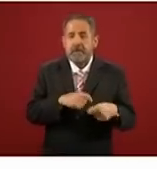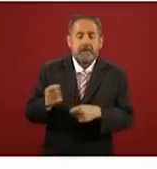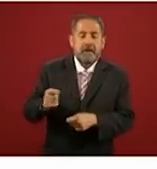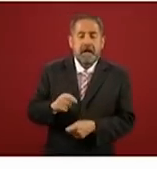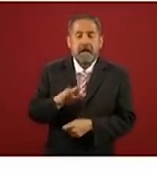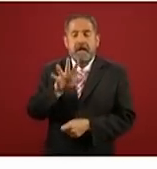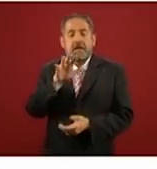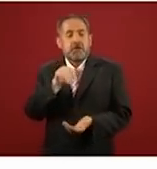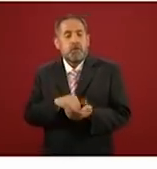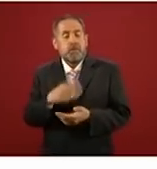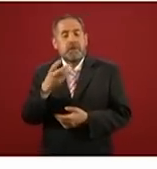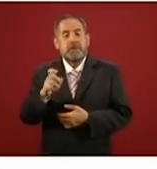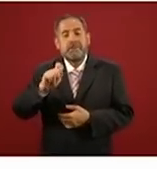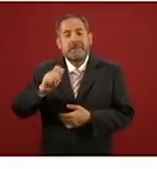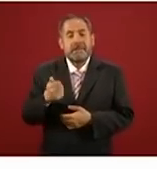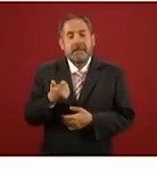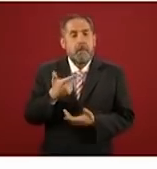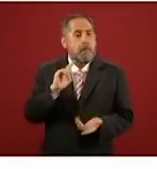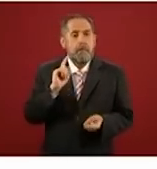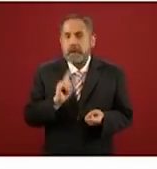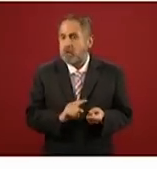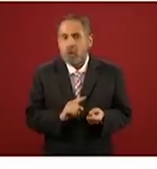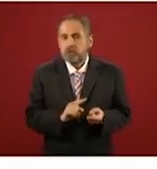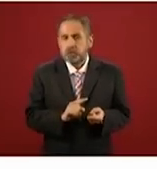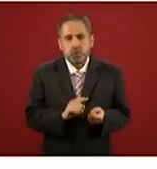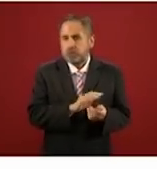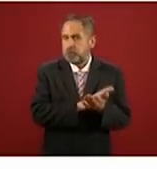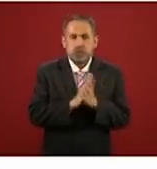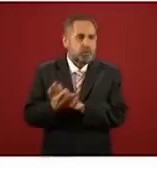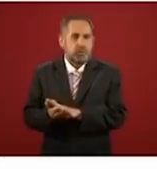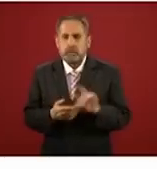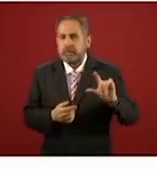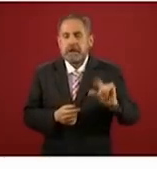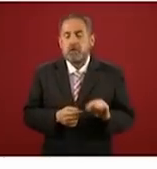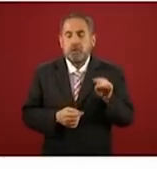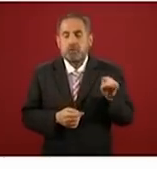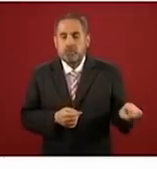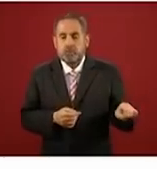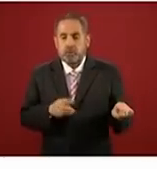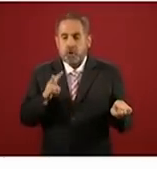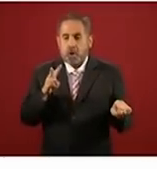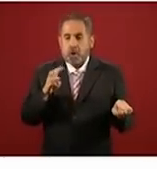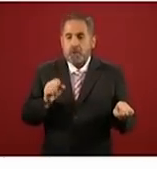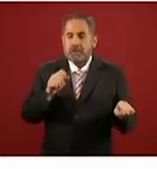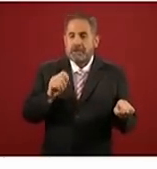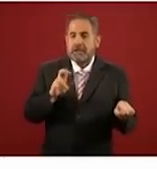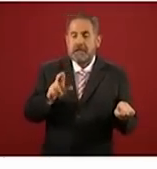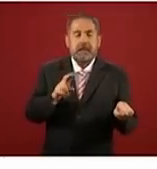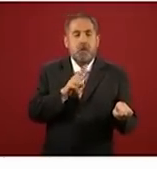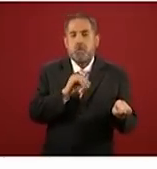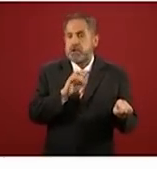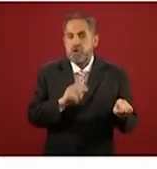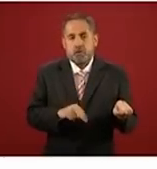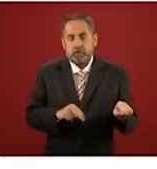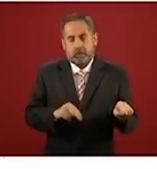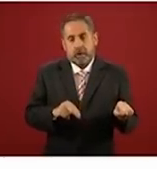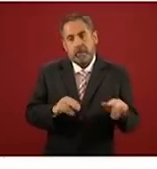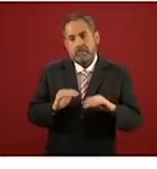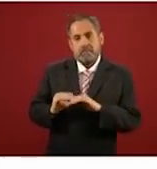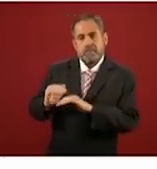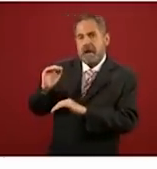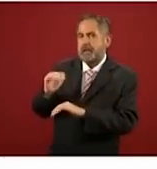mil 326 pesos con 81 si bien es significativa